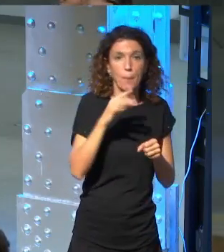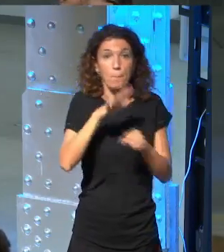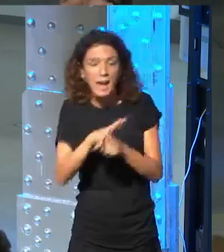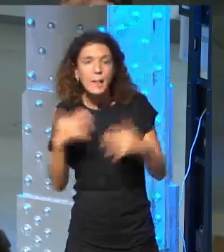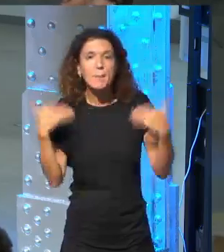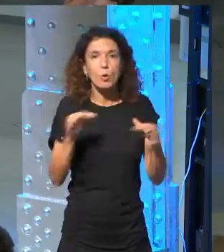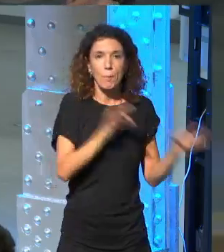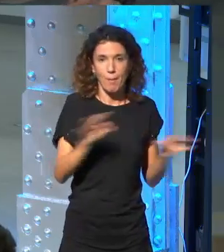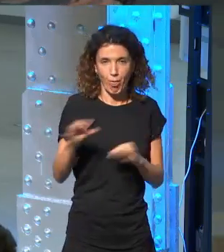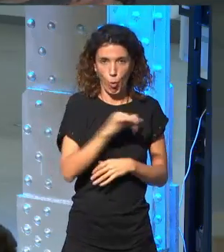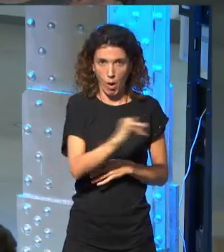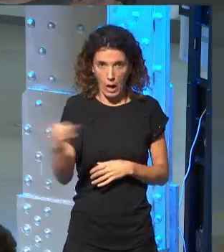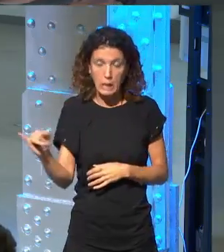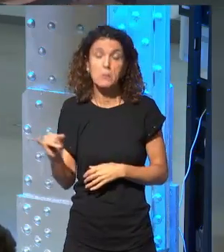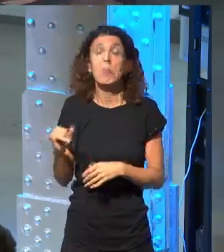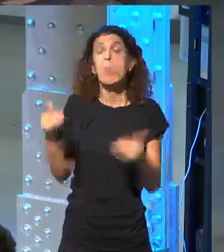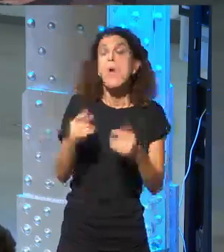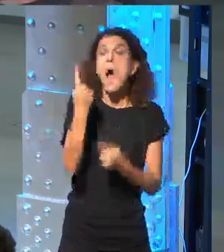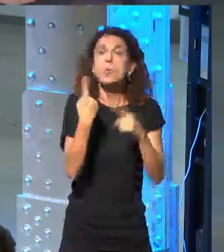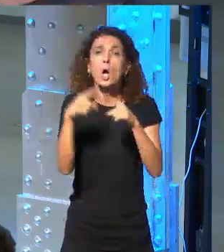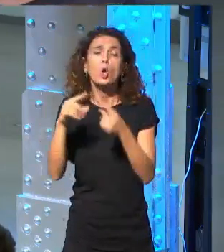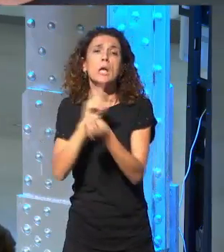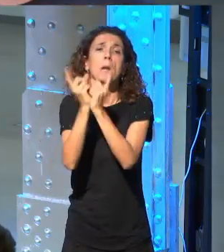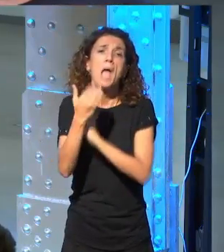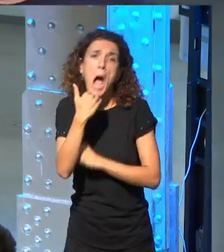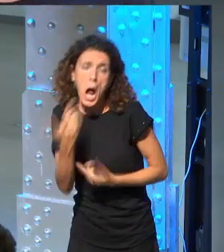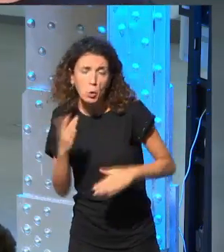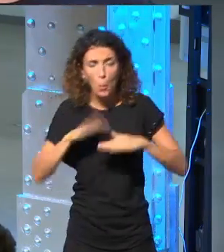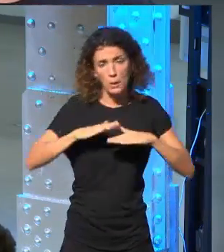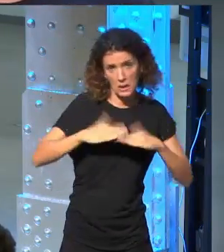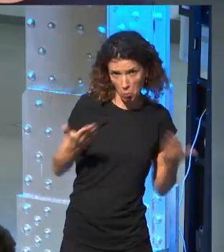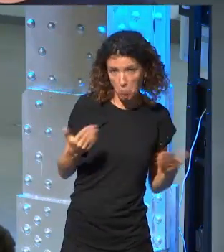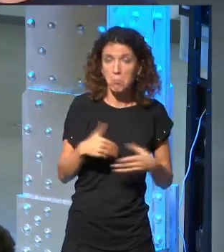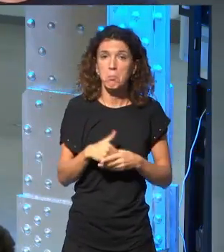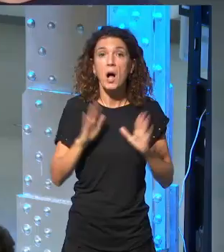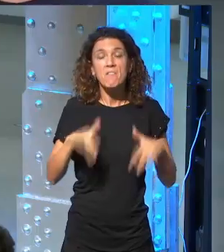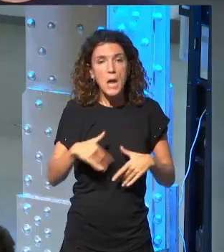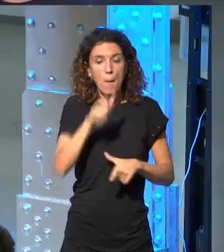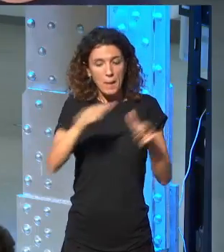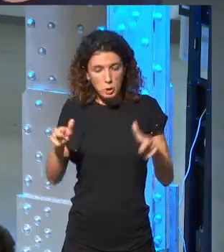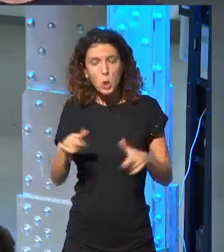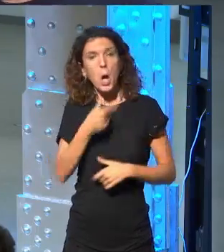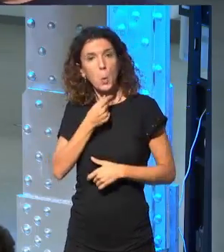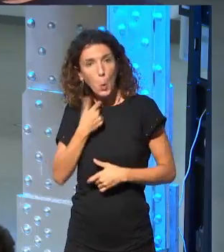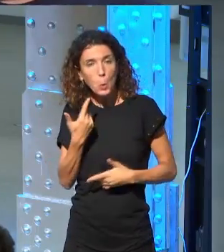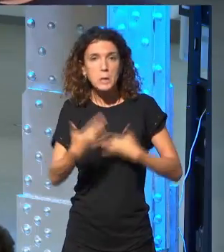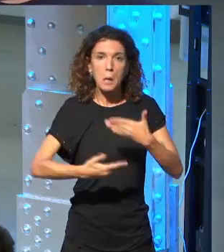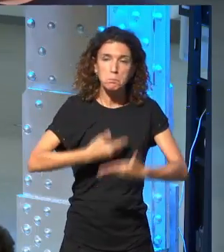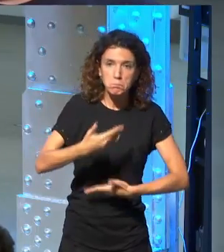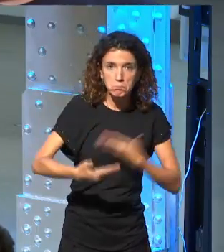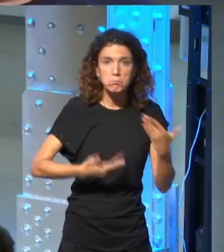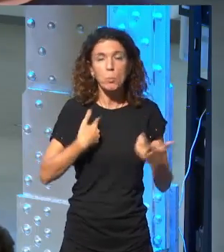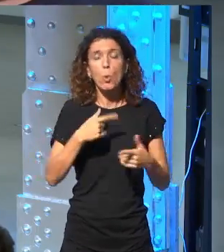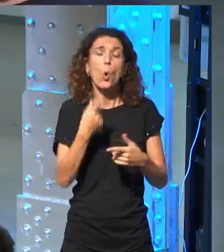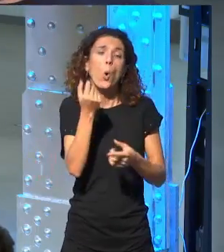Luego, a medida que avanzó la semana, igual cambié de sitio un par de cosas, ¿no? Me funcionó un poco como iba viendo que reaccionaba la gente o, bueno, se me